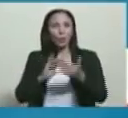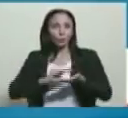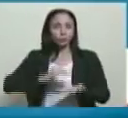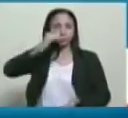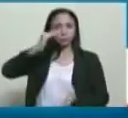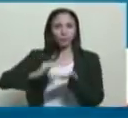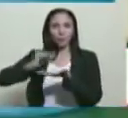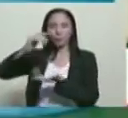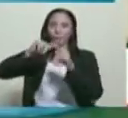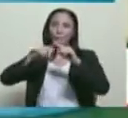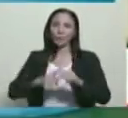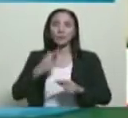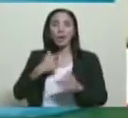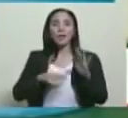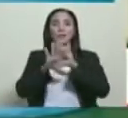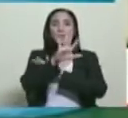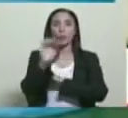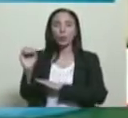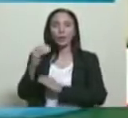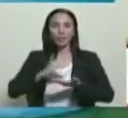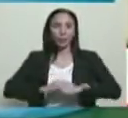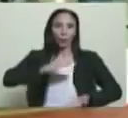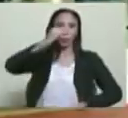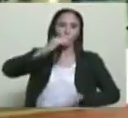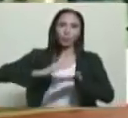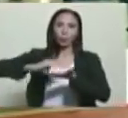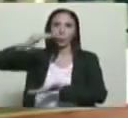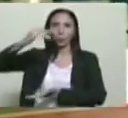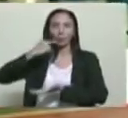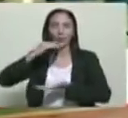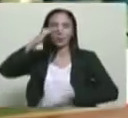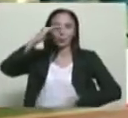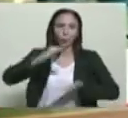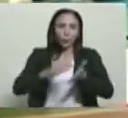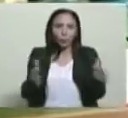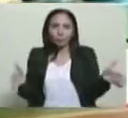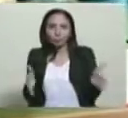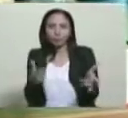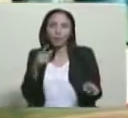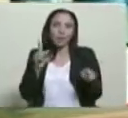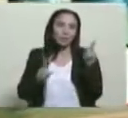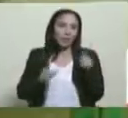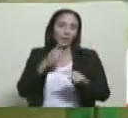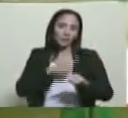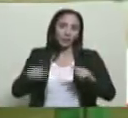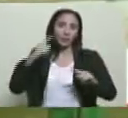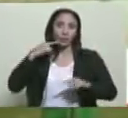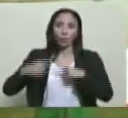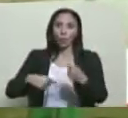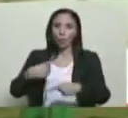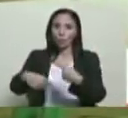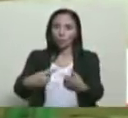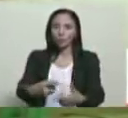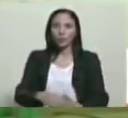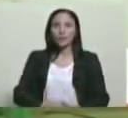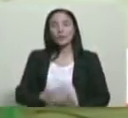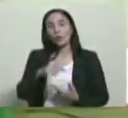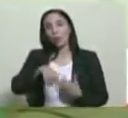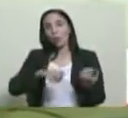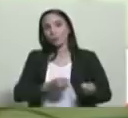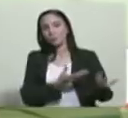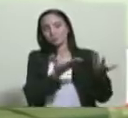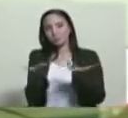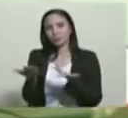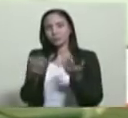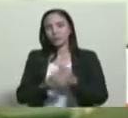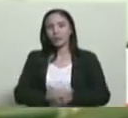producir por lo menos 50 tanques de diferentes volúmenes de almacenamiento por día. Y hoy estamos garantizando,